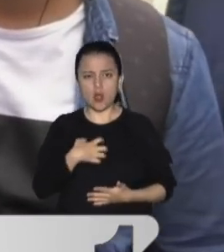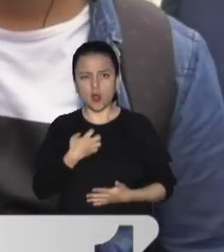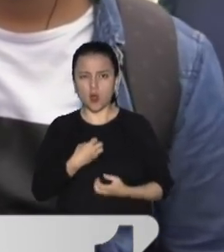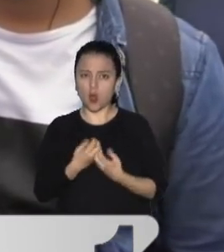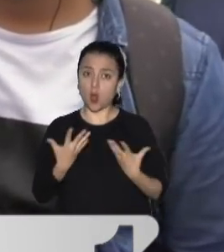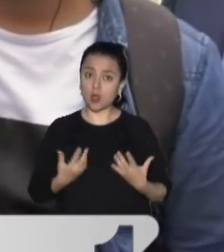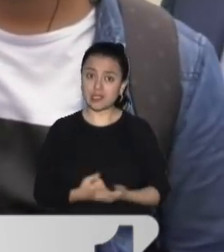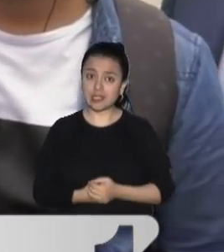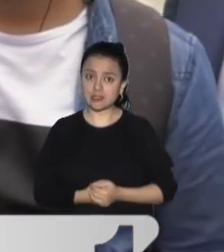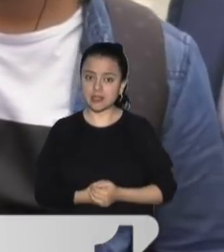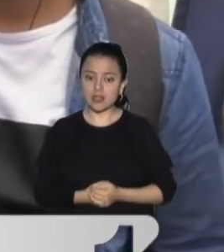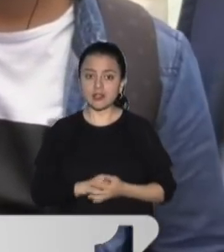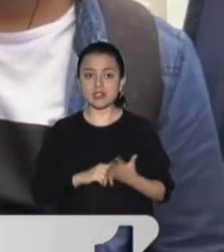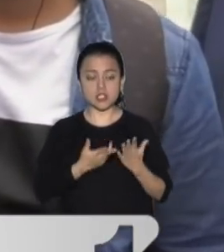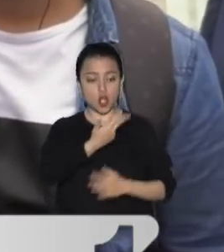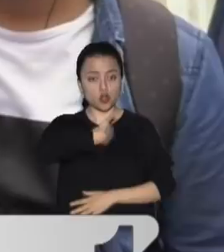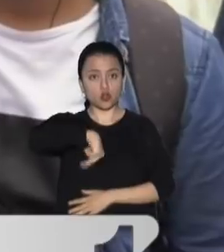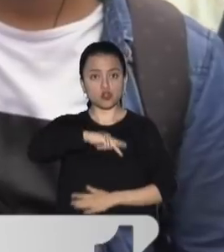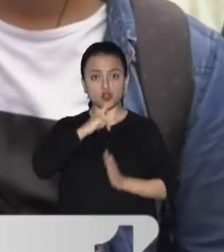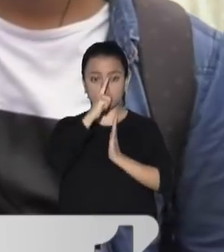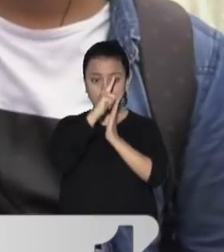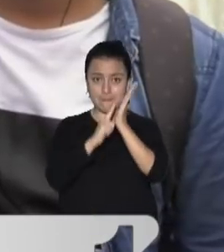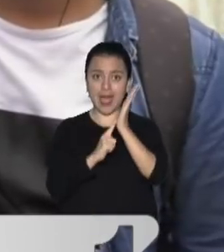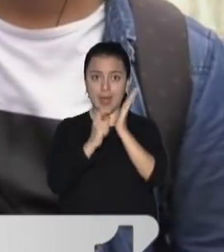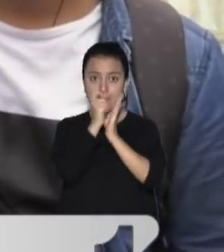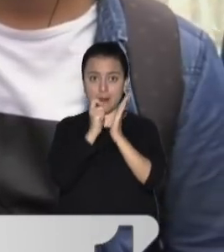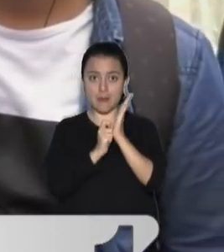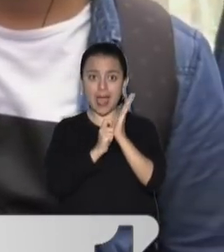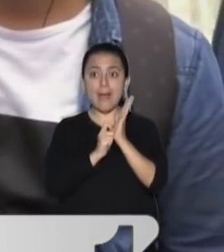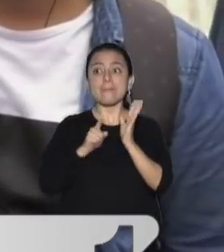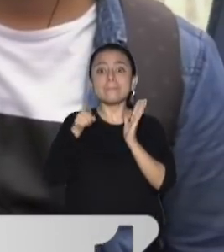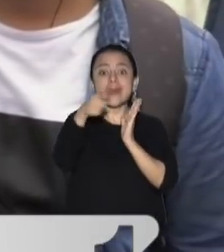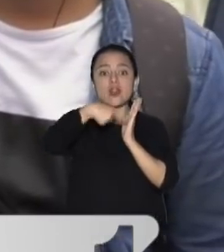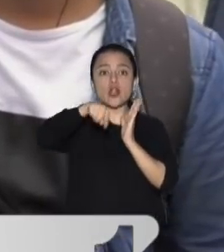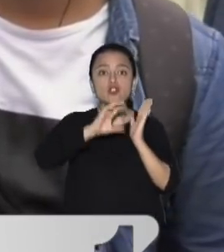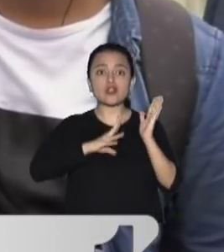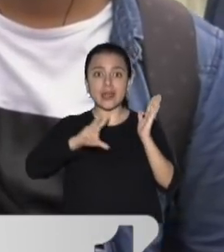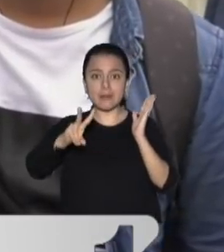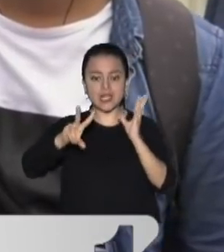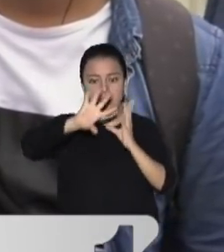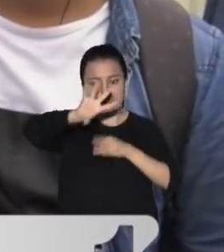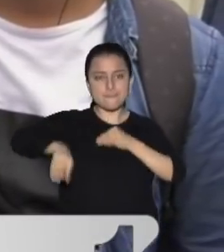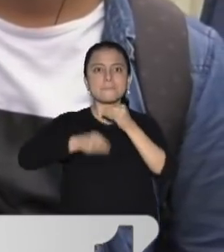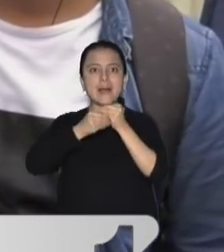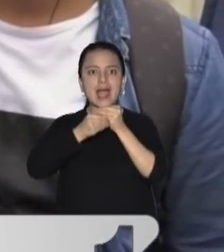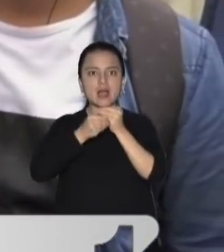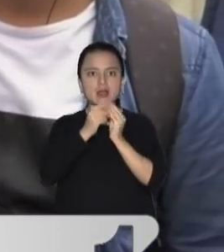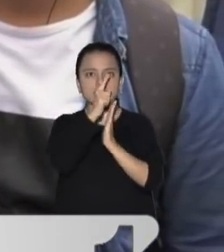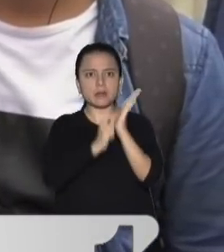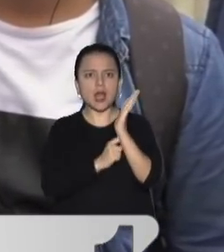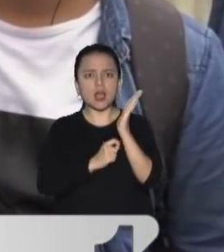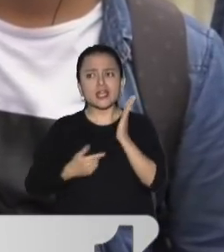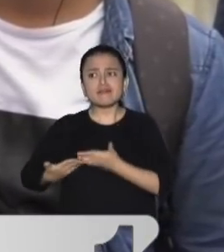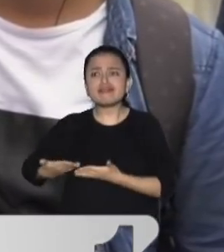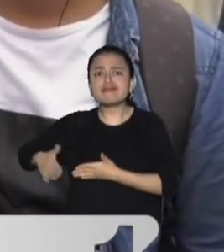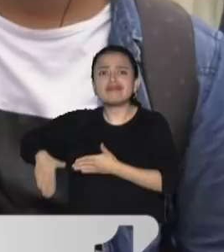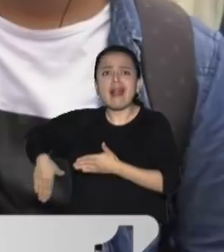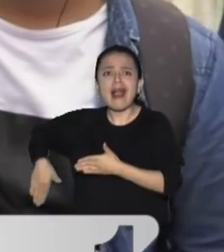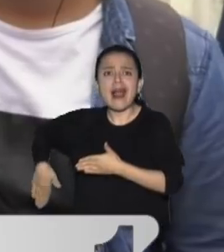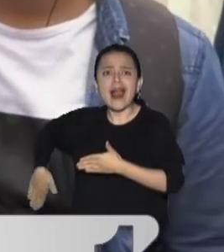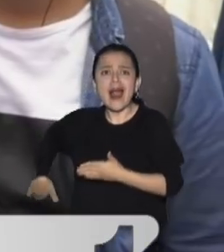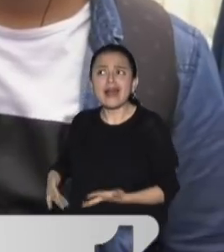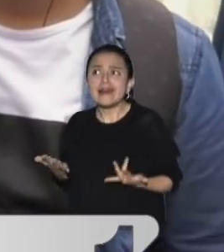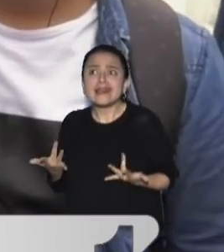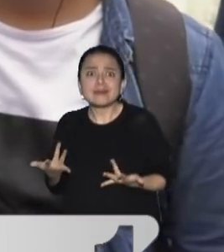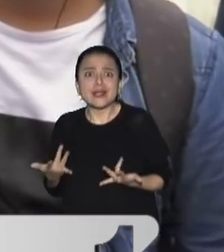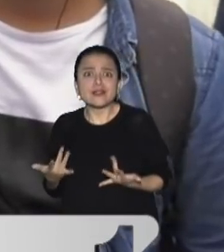están exigiéndole al gobierno que cumpla el acuerdo que firmó hace dos años y que no ha cumplido. Y en muchas regiones